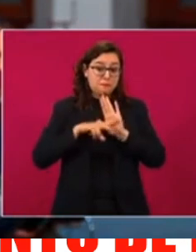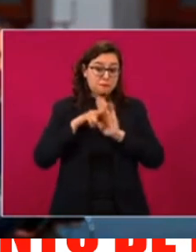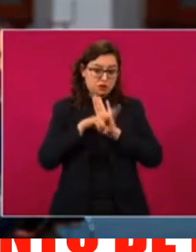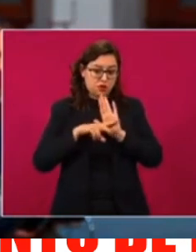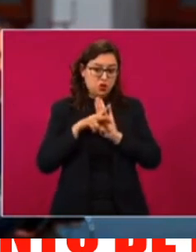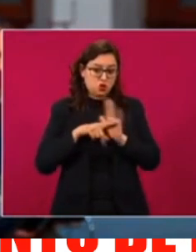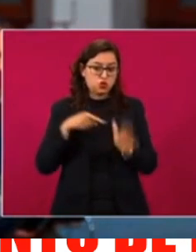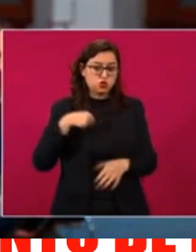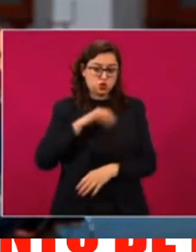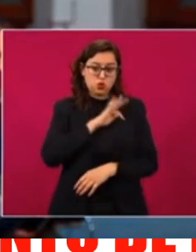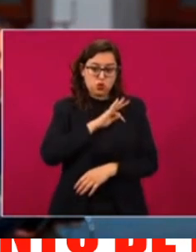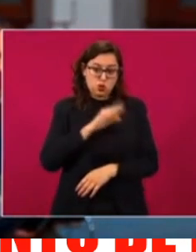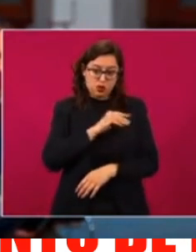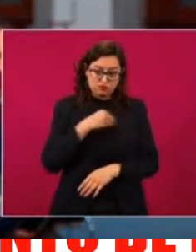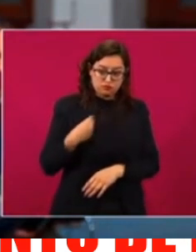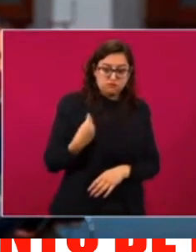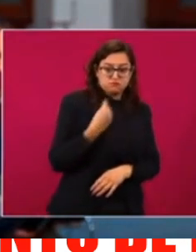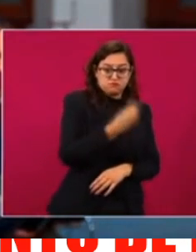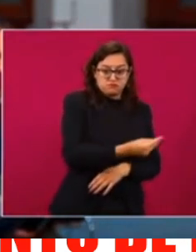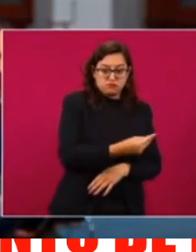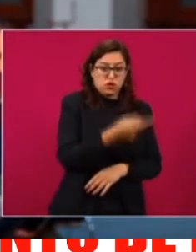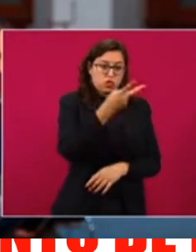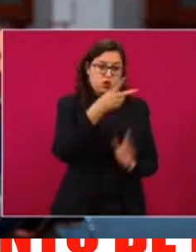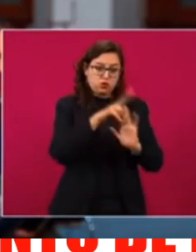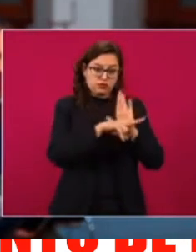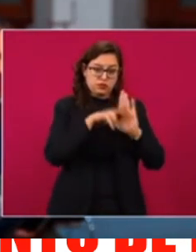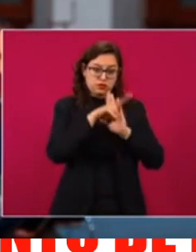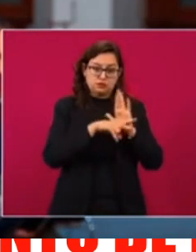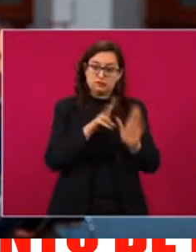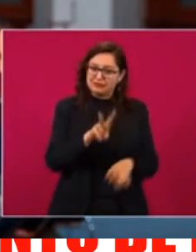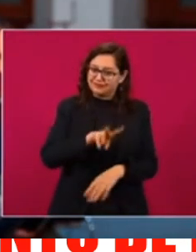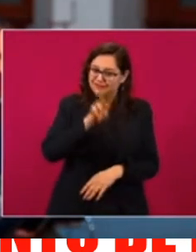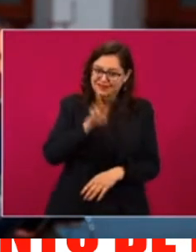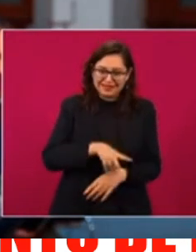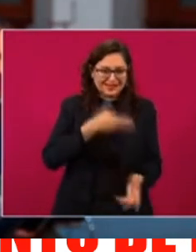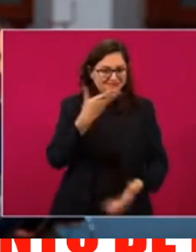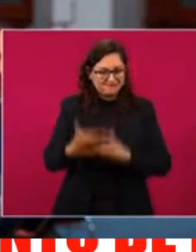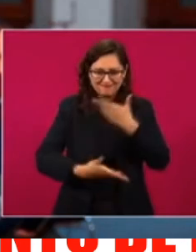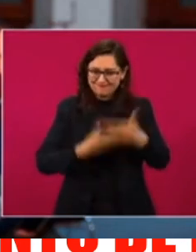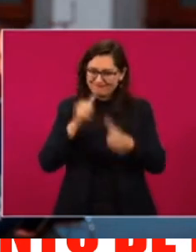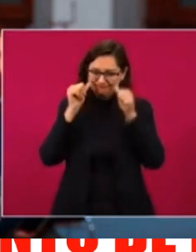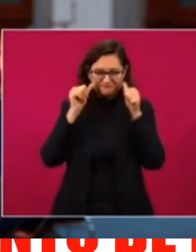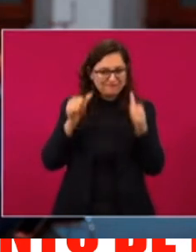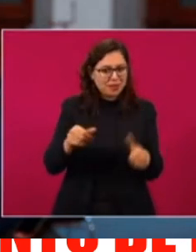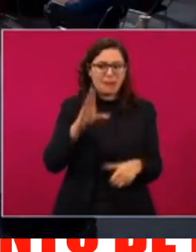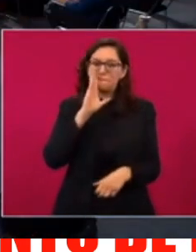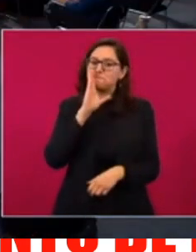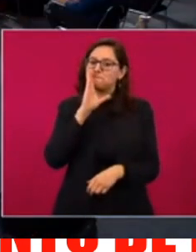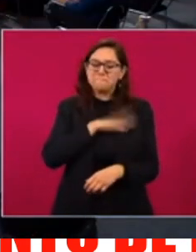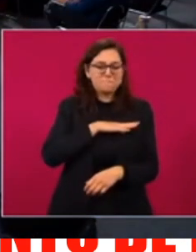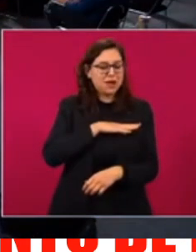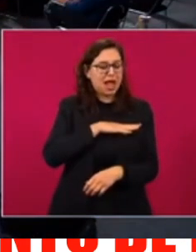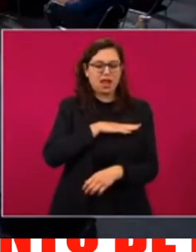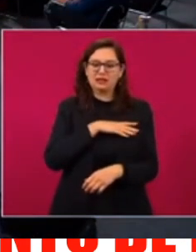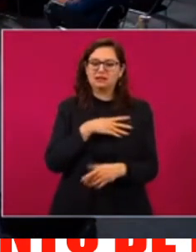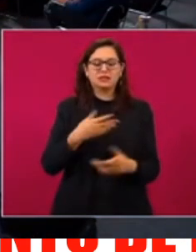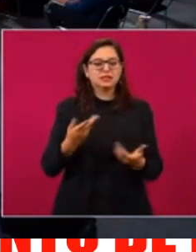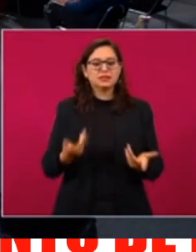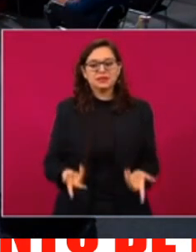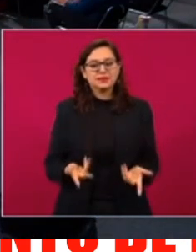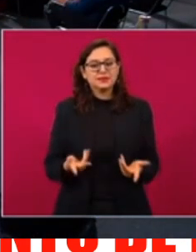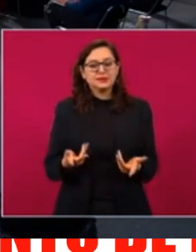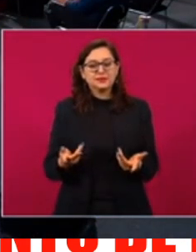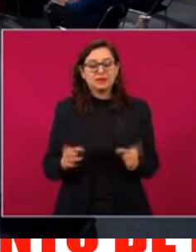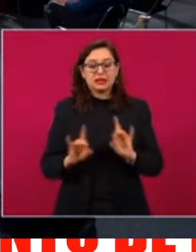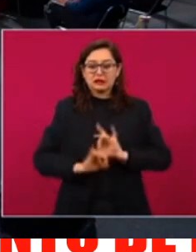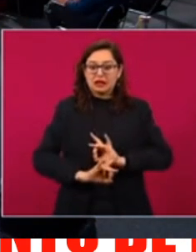están solicitando, va a solicitar por medio de la Secretaría de Gobernación, qué es lo que puede hacer y qué no puede